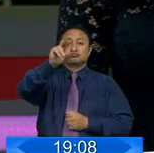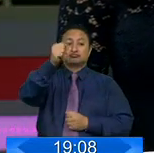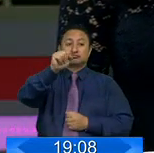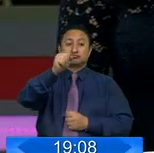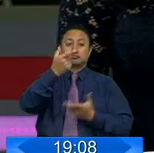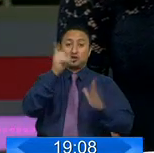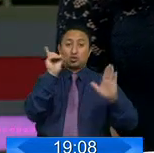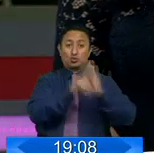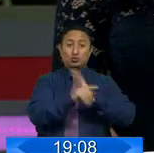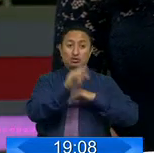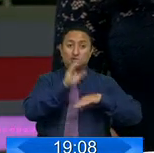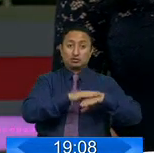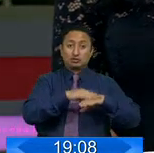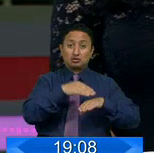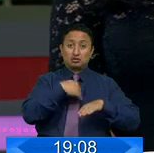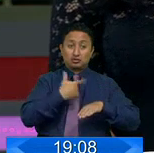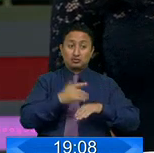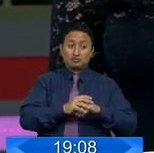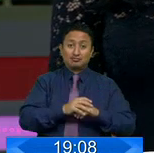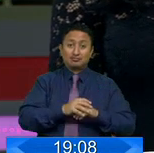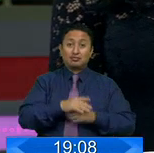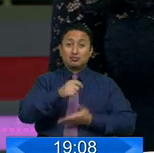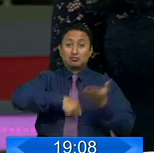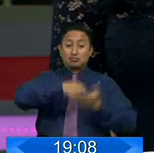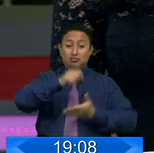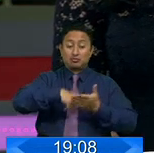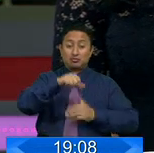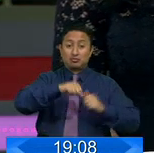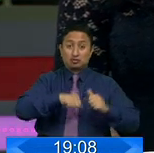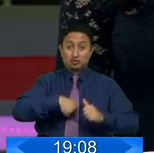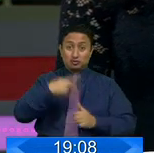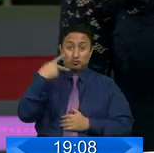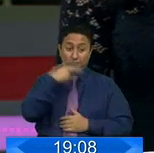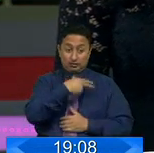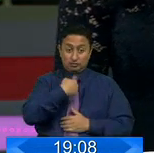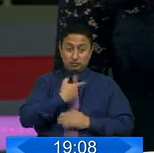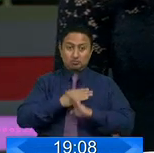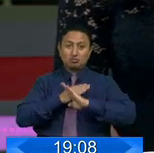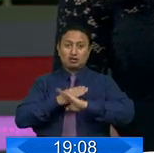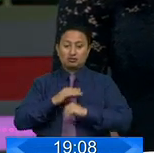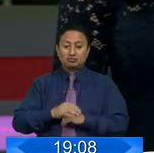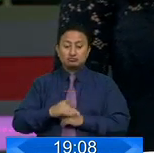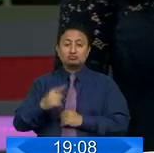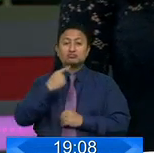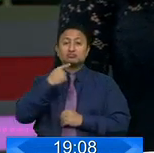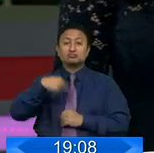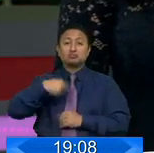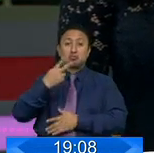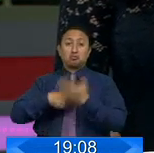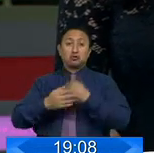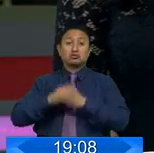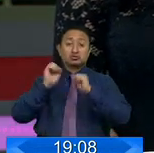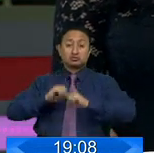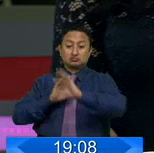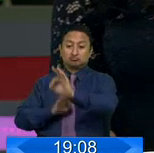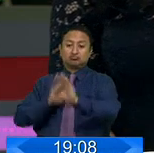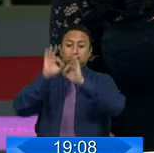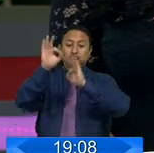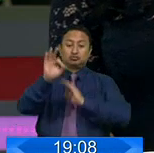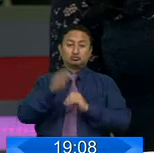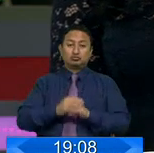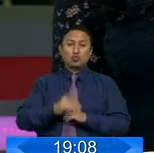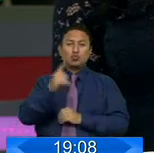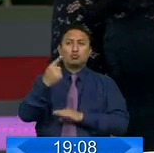por supuestamente haber falsificado la firma de su legisladora suplente. Él confirma que su hijo asumió la curul en una ocasión en